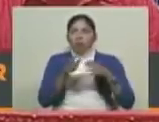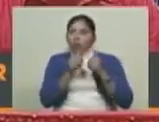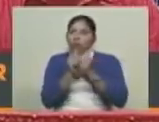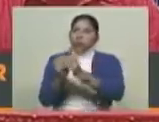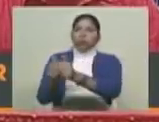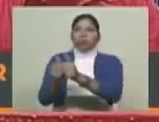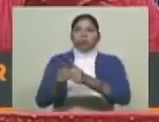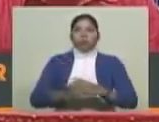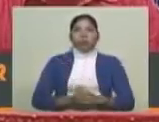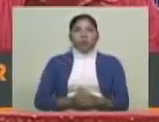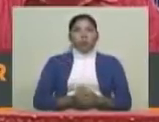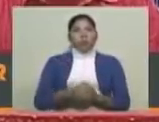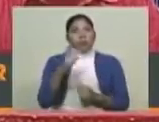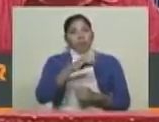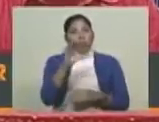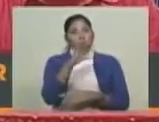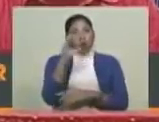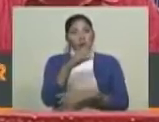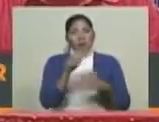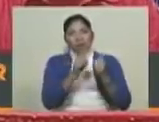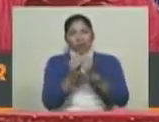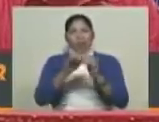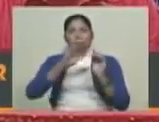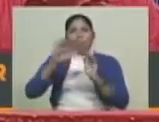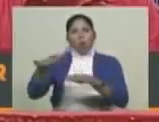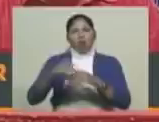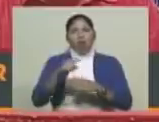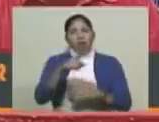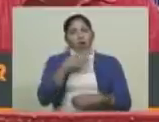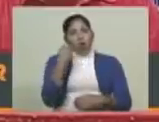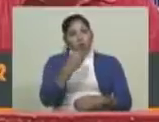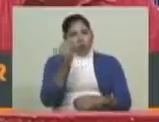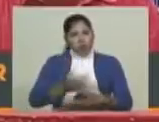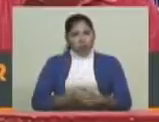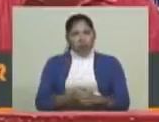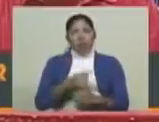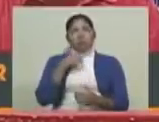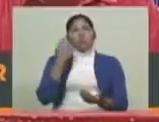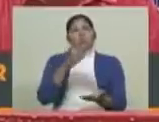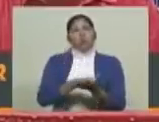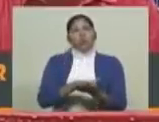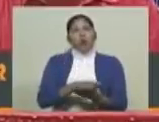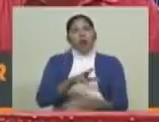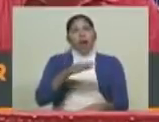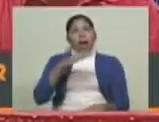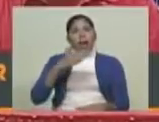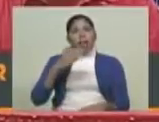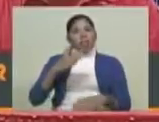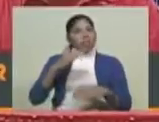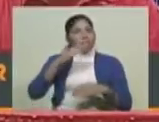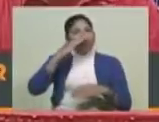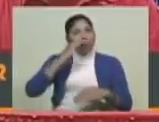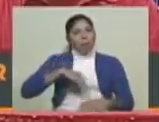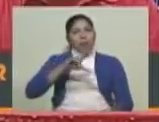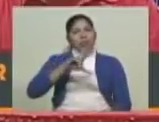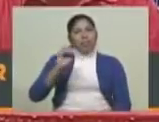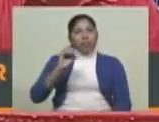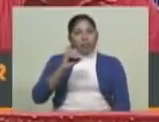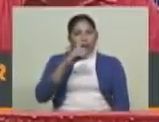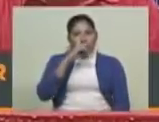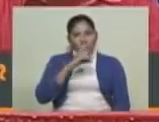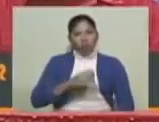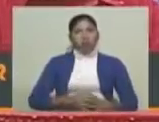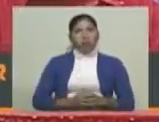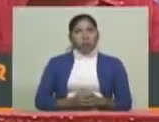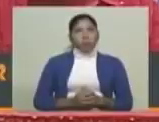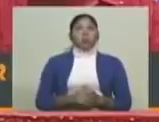apoyo al libertador Simón Bolívar. Y era un muchacho. Murió antes de los 30 años, ¿verdad? José Antonio Anzuategui,